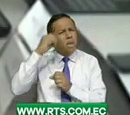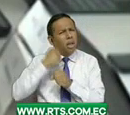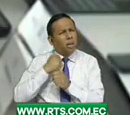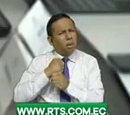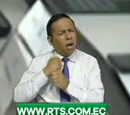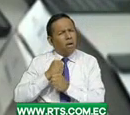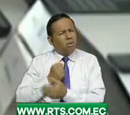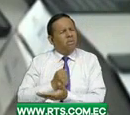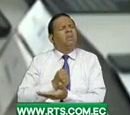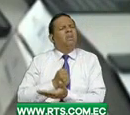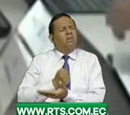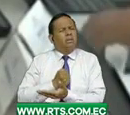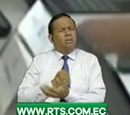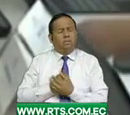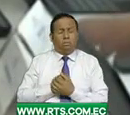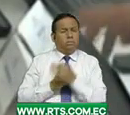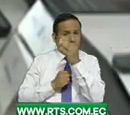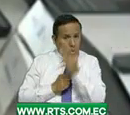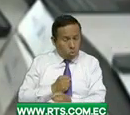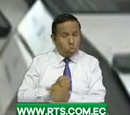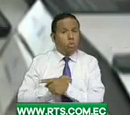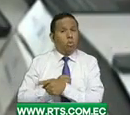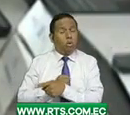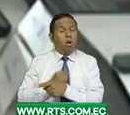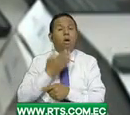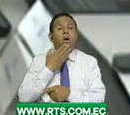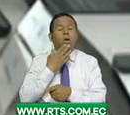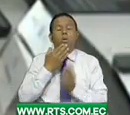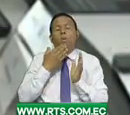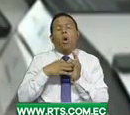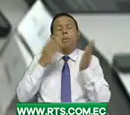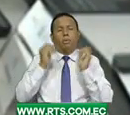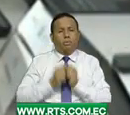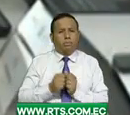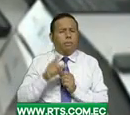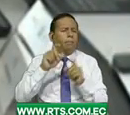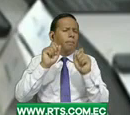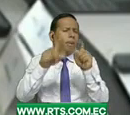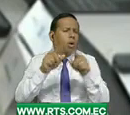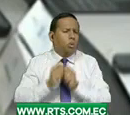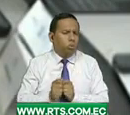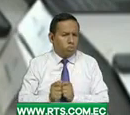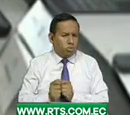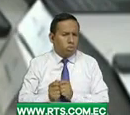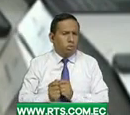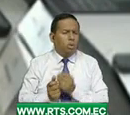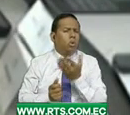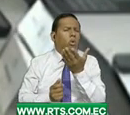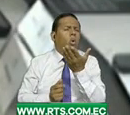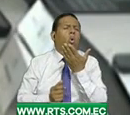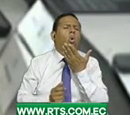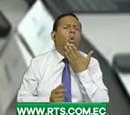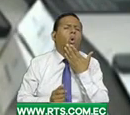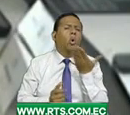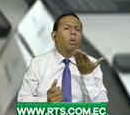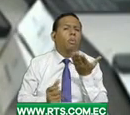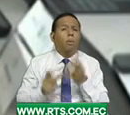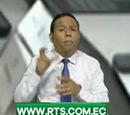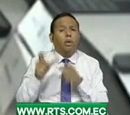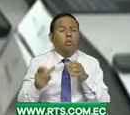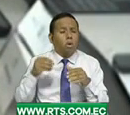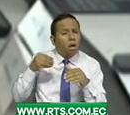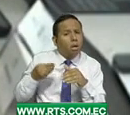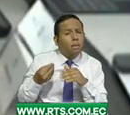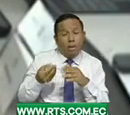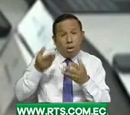es algo cierto. Las personas, dígame usted, señor, ¿Cómo entran las armas a la cárcel? ¿Cómo